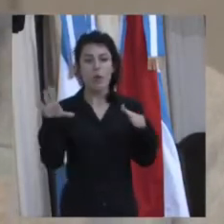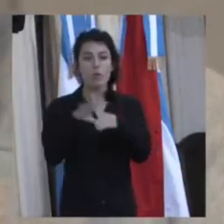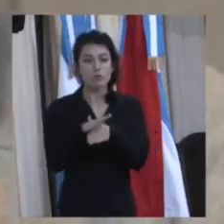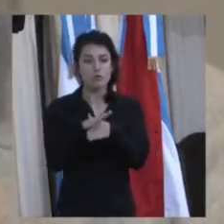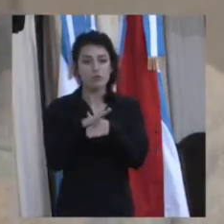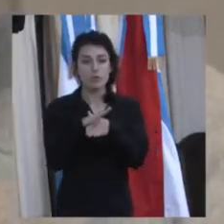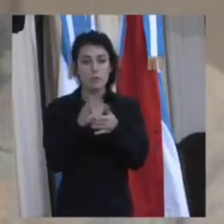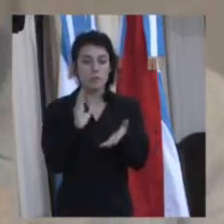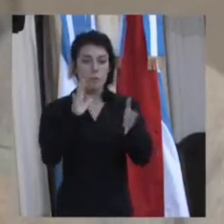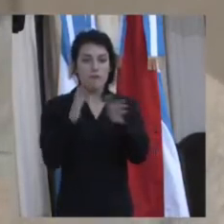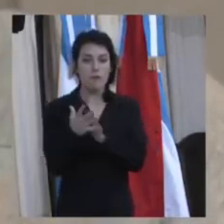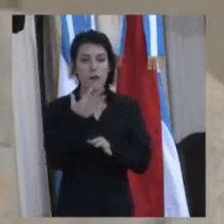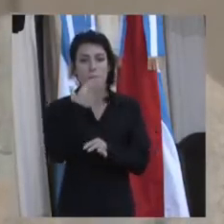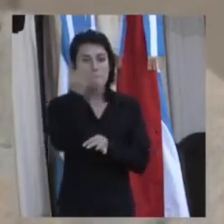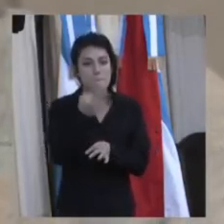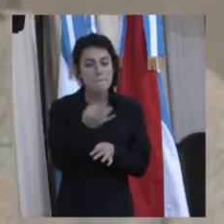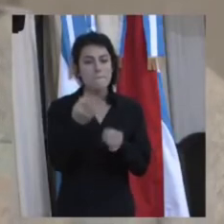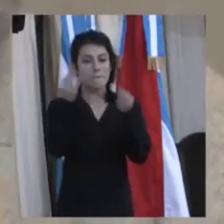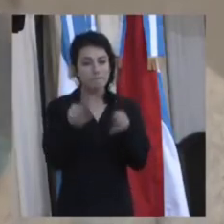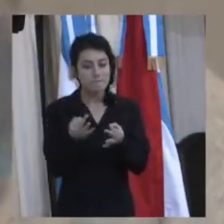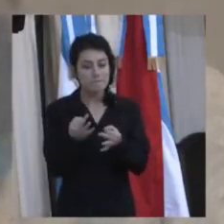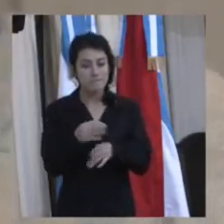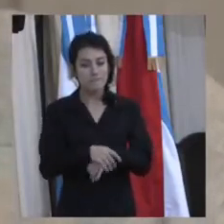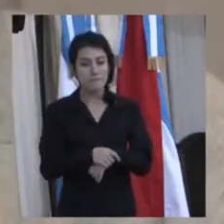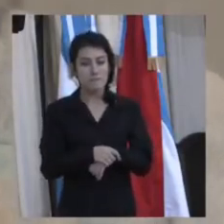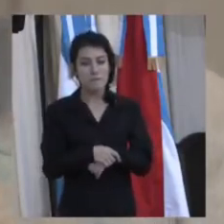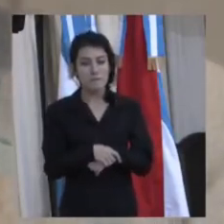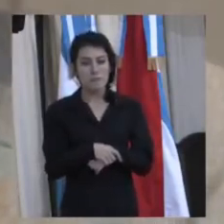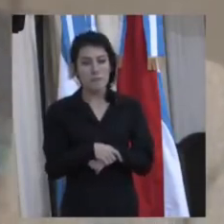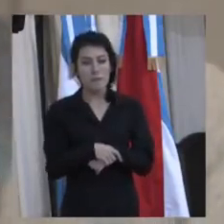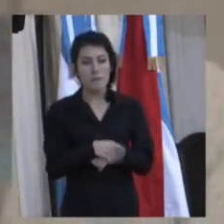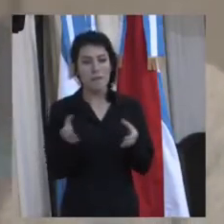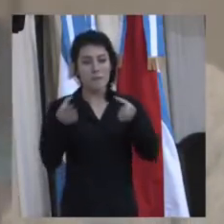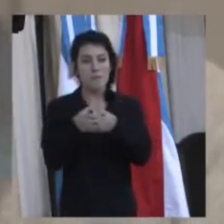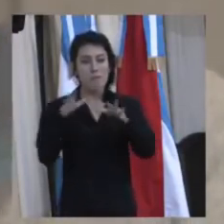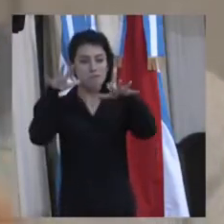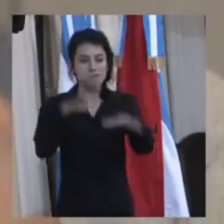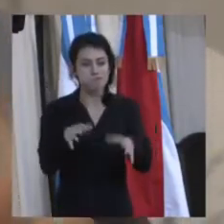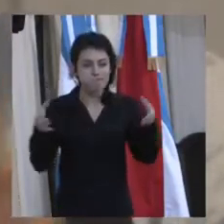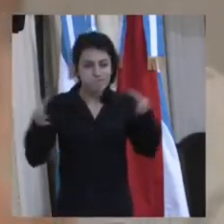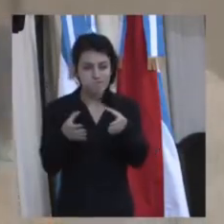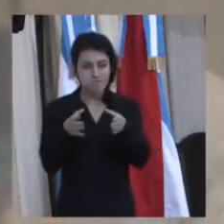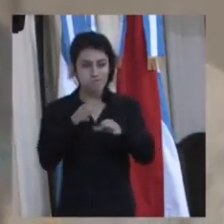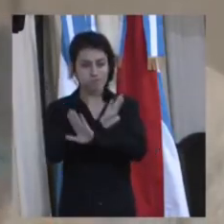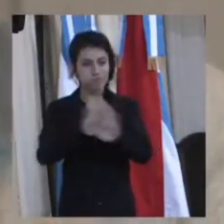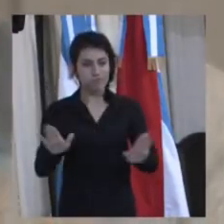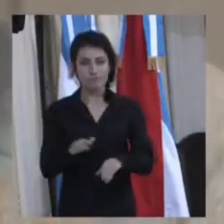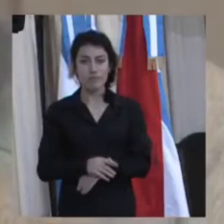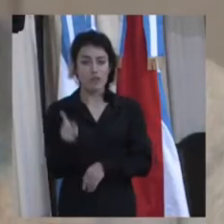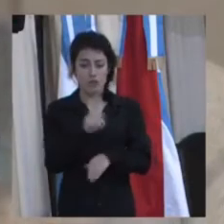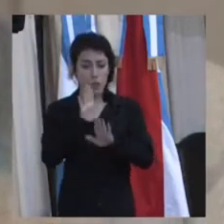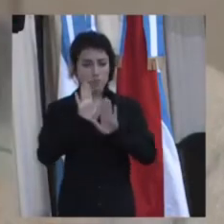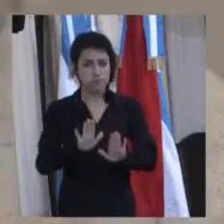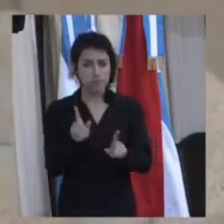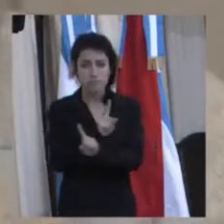realidad de un modo estricto. Una rabona colectiva. Eso es la Reforma para los anarquistas. No nos detenemos, dicen, a examinar